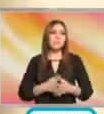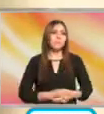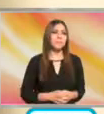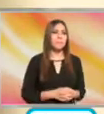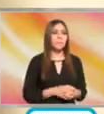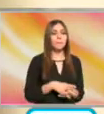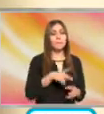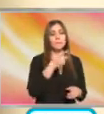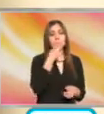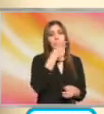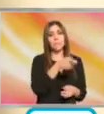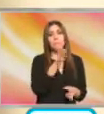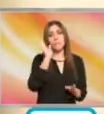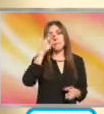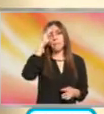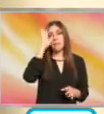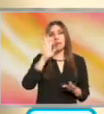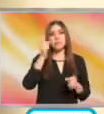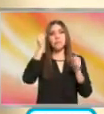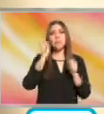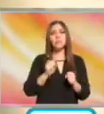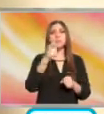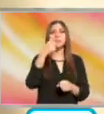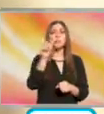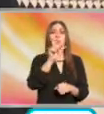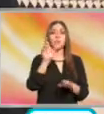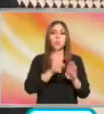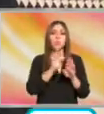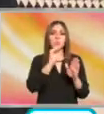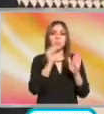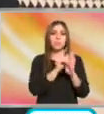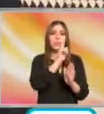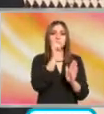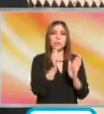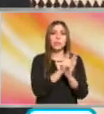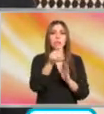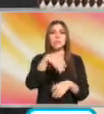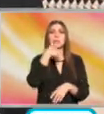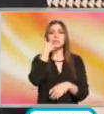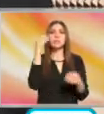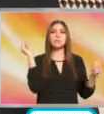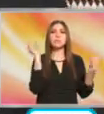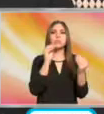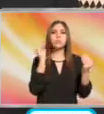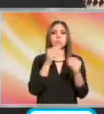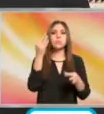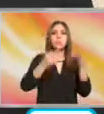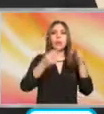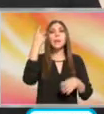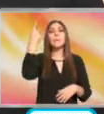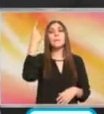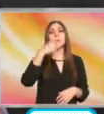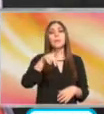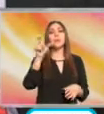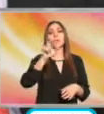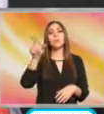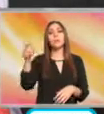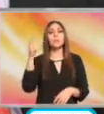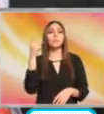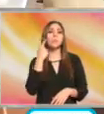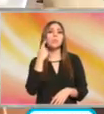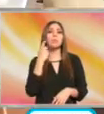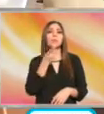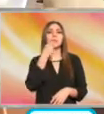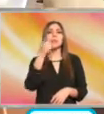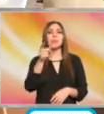lo que esperamos es, en la parte legal, es una apelación y en el caso político, pues bueno, él ha anunciado, como lo hace en